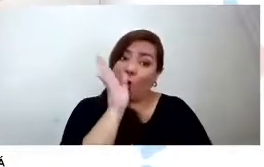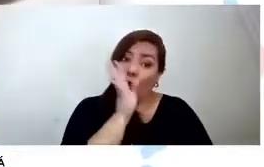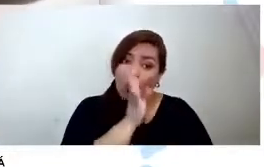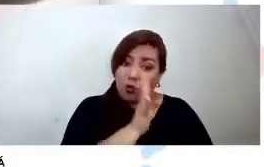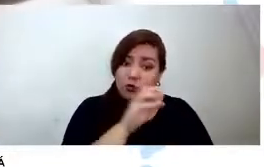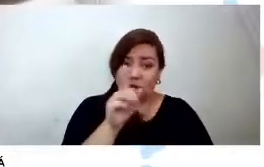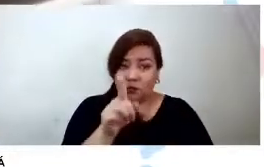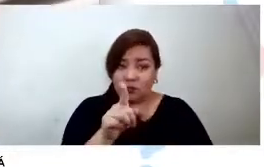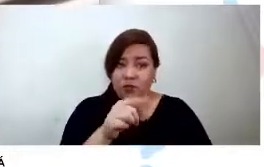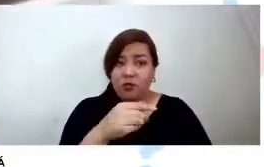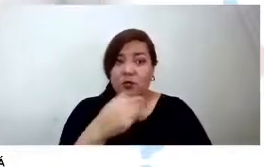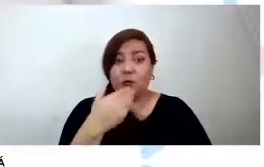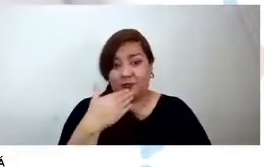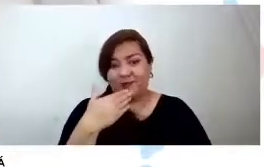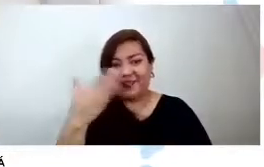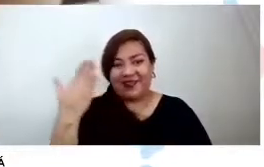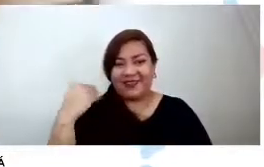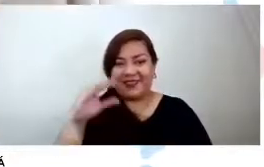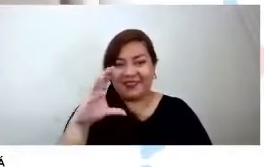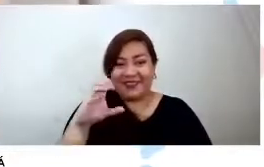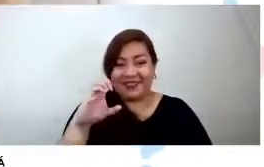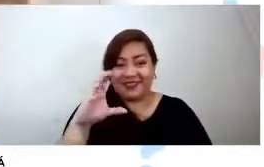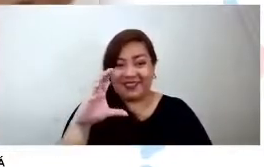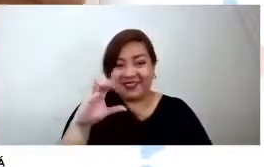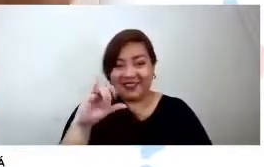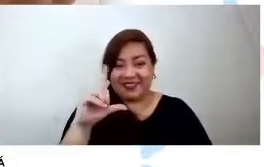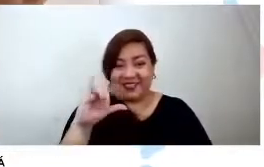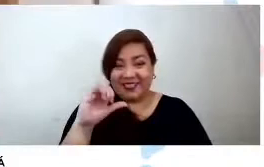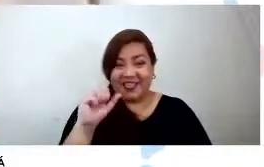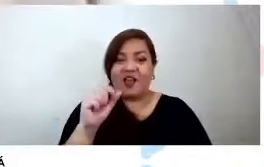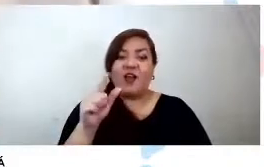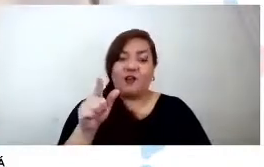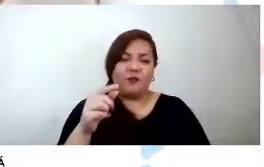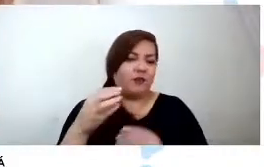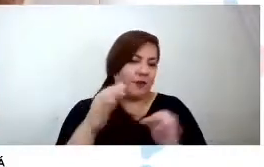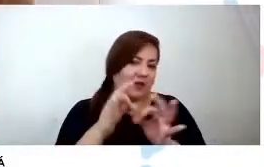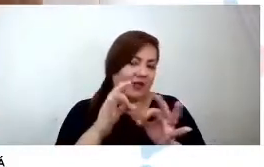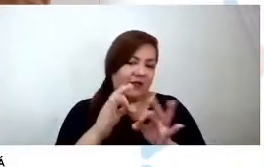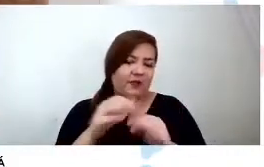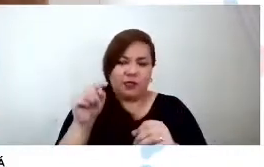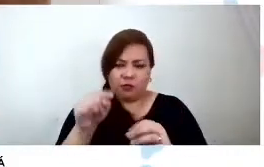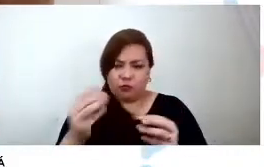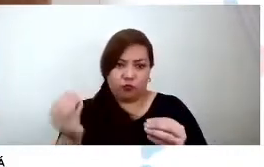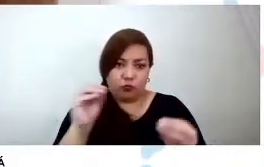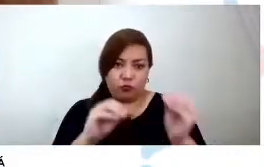es, como bien nos decía Cecilia, va a depender de sus composiciones minerales.